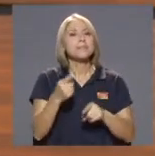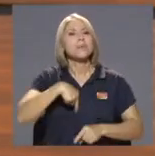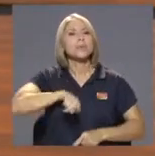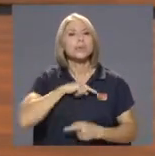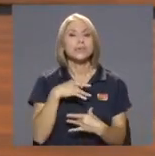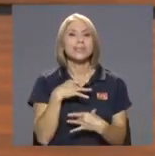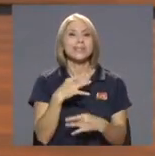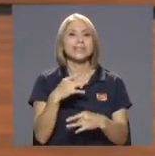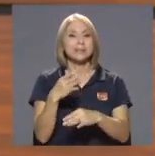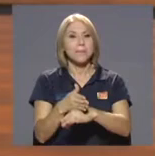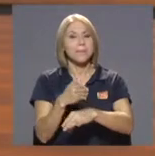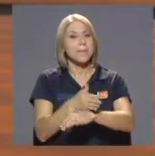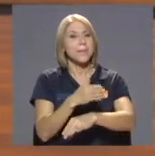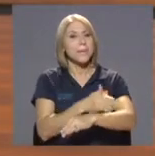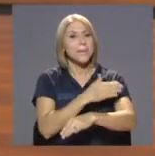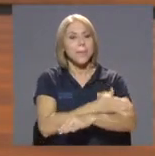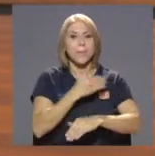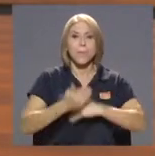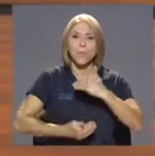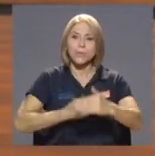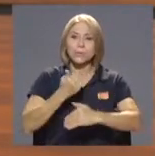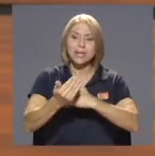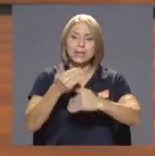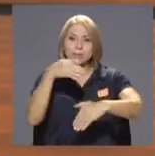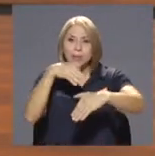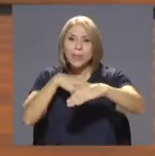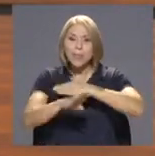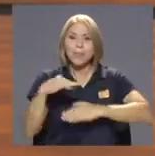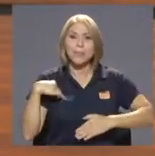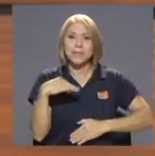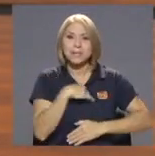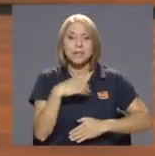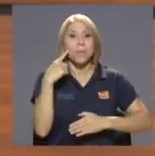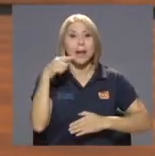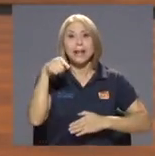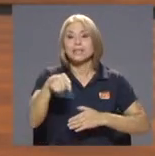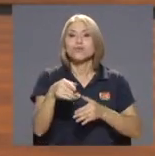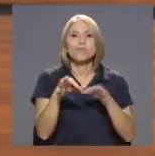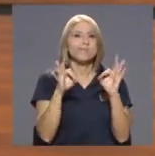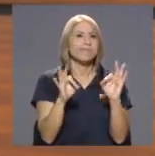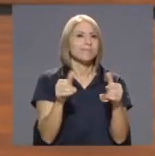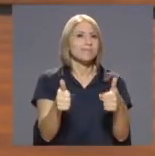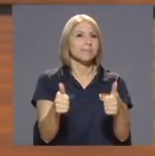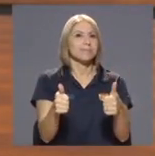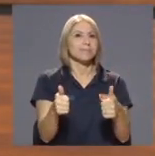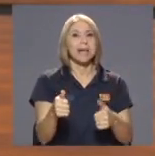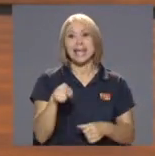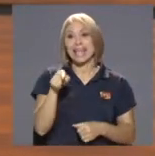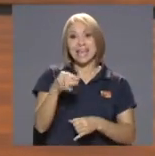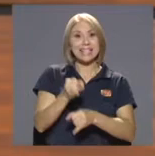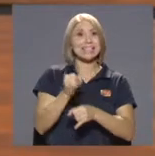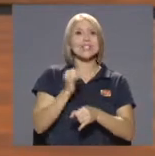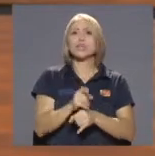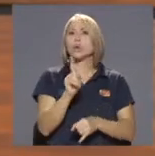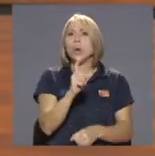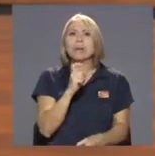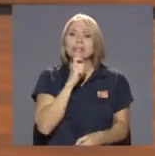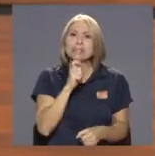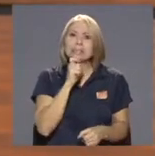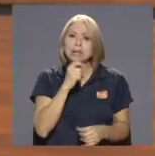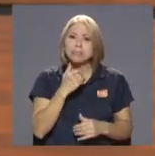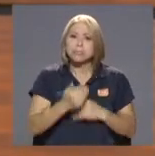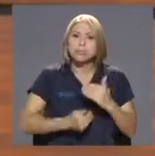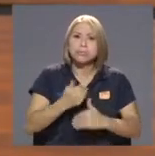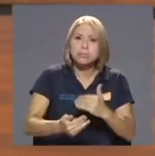es la mejora de los procesos internos del ministerio para hacerlo más eficiente, para que no sea una institución que le cueste moverse, sino que pueda avanzar